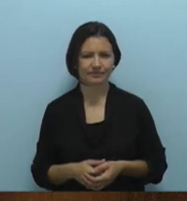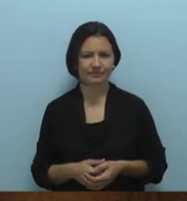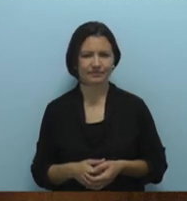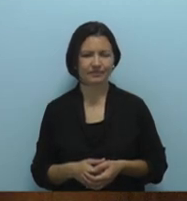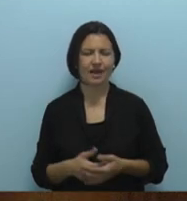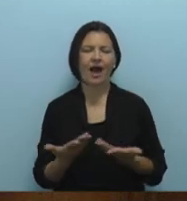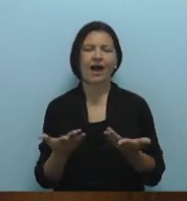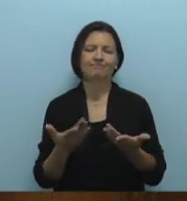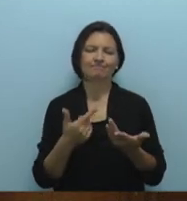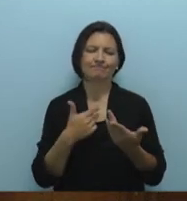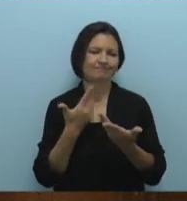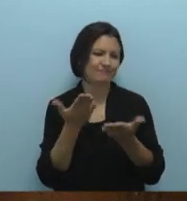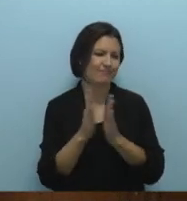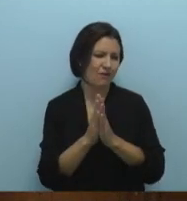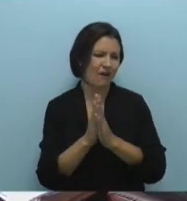un sentido aplauso.